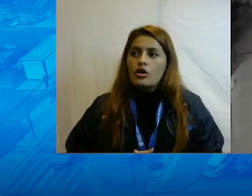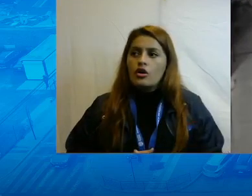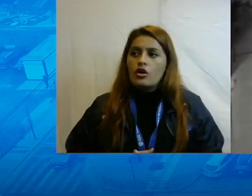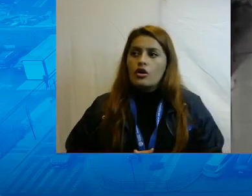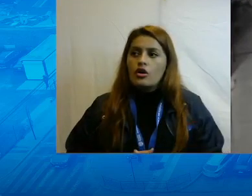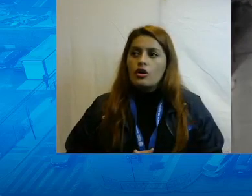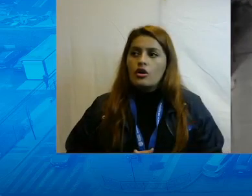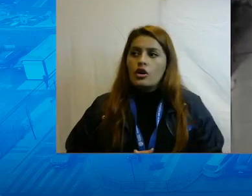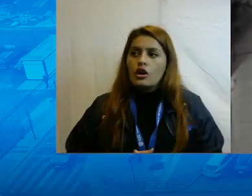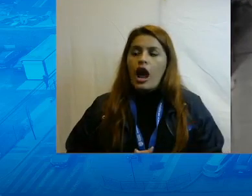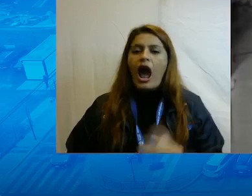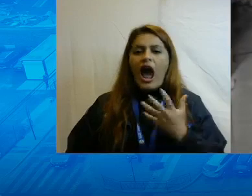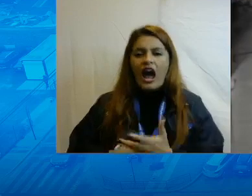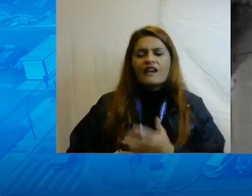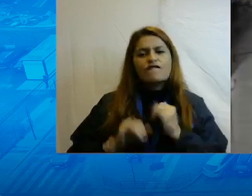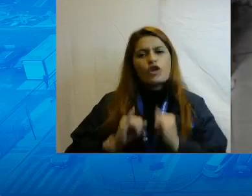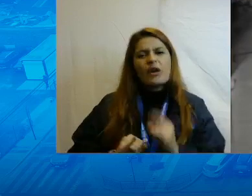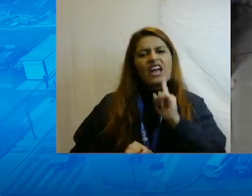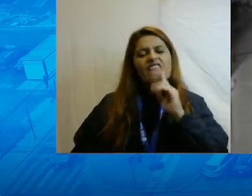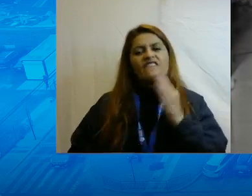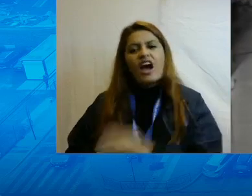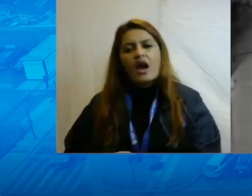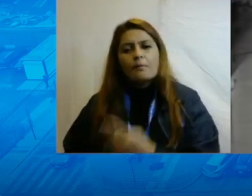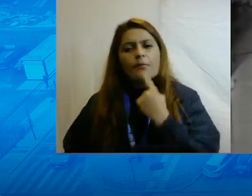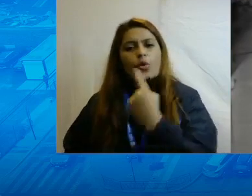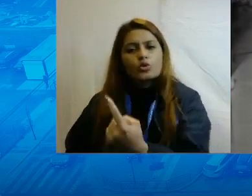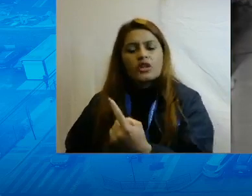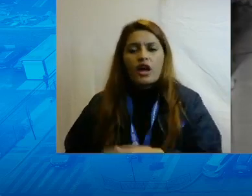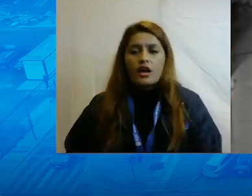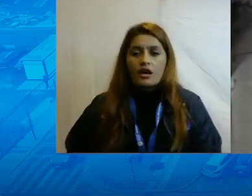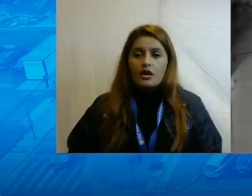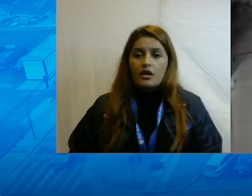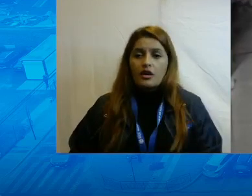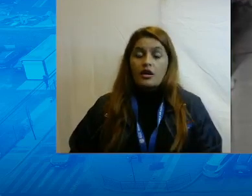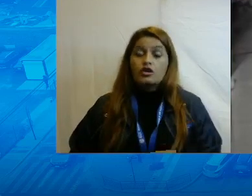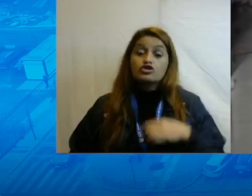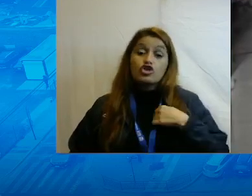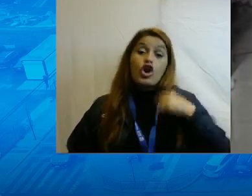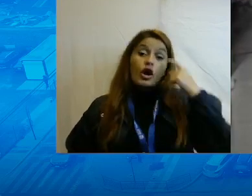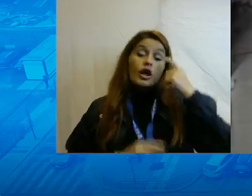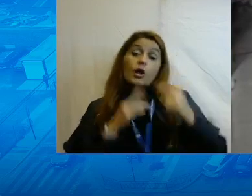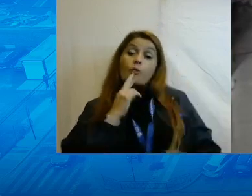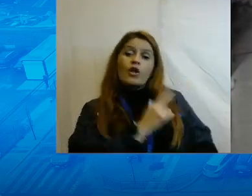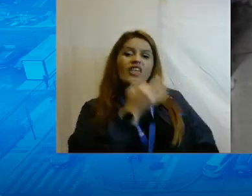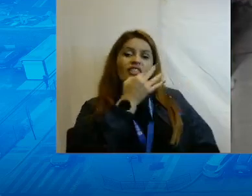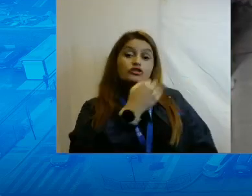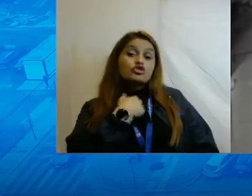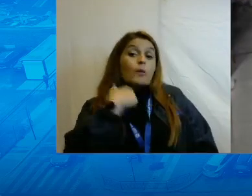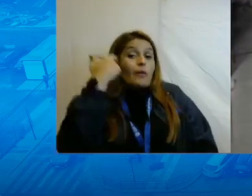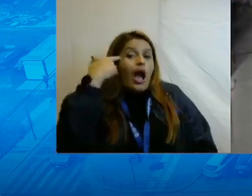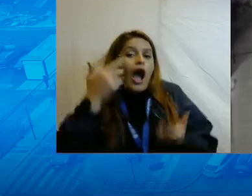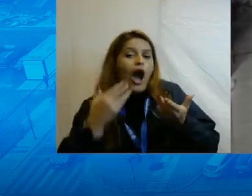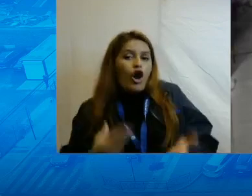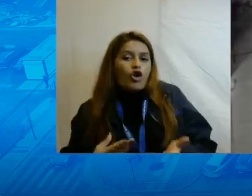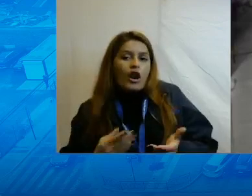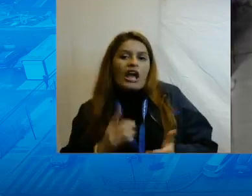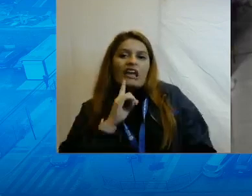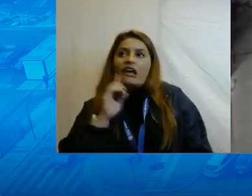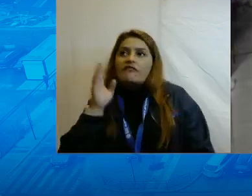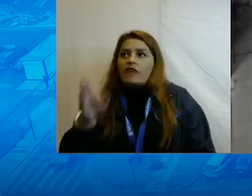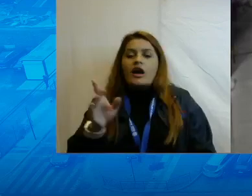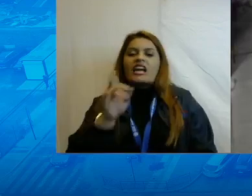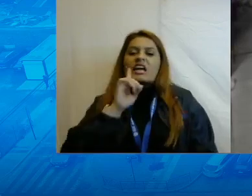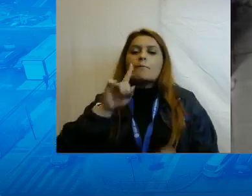quién asistirá? No sé, porque imagino que ahora ellos pueden inscribirse de ahora en adelante a hacerlo. No sé quién va a